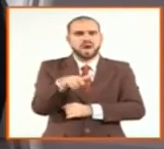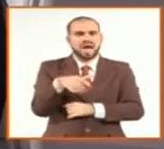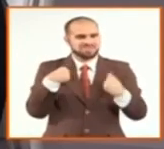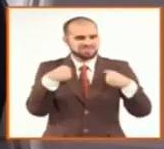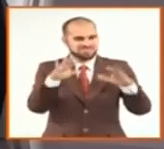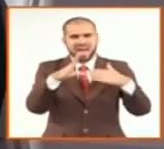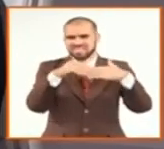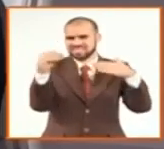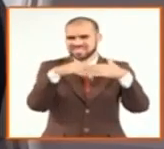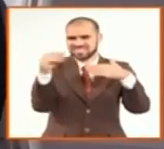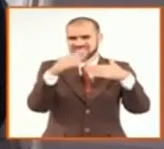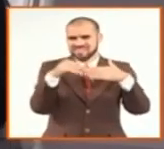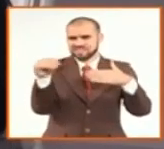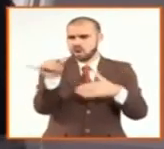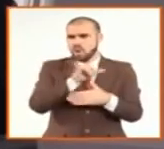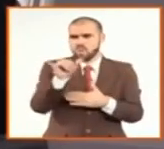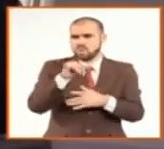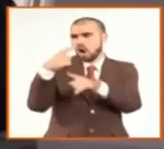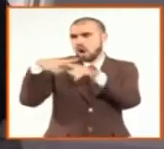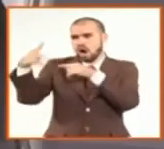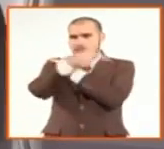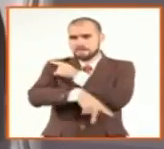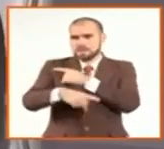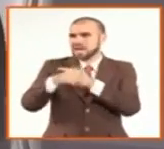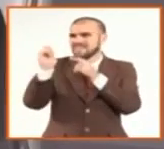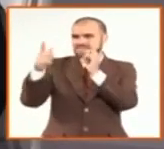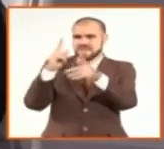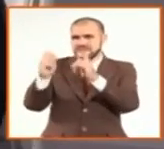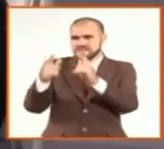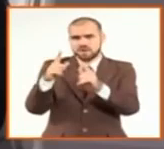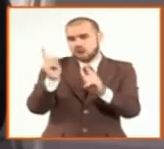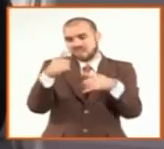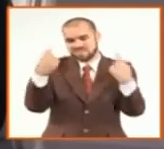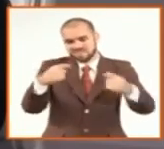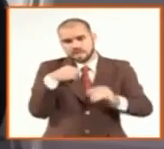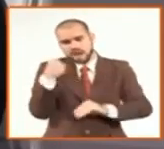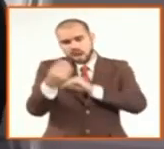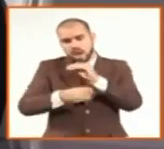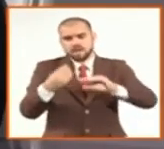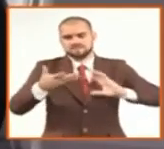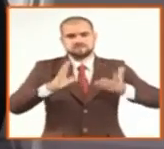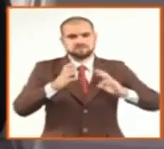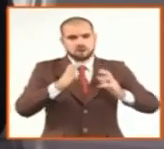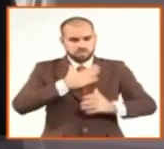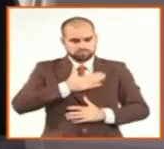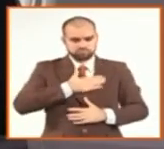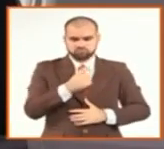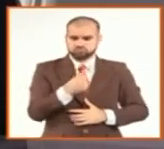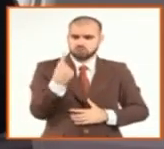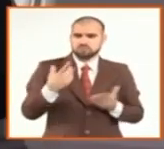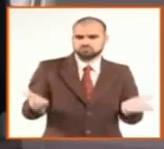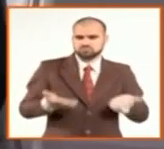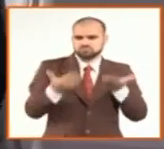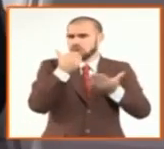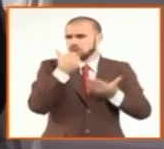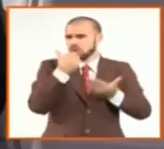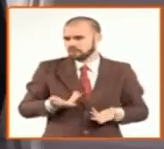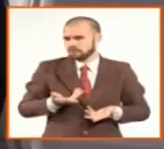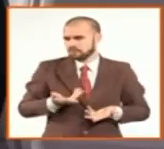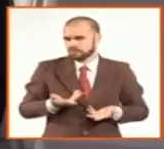divisas salieran del país, que teníamos que buscar la manera de redireccionar esas divisas hacia nuestro desarrollo. Y en ese sentido, bueno,